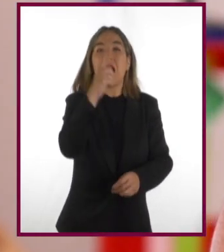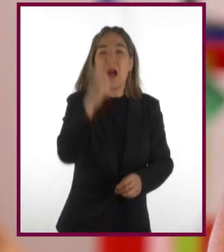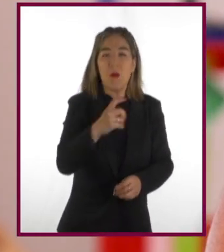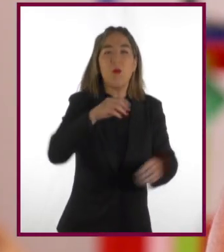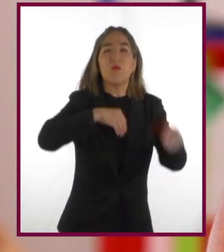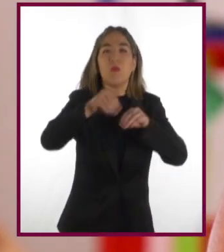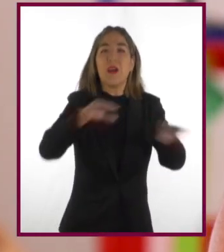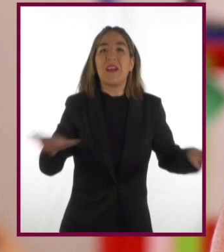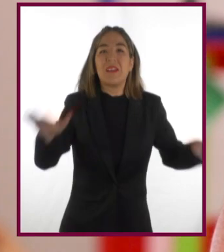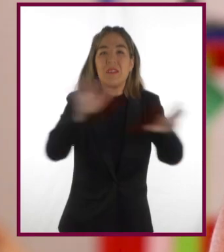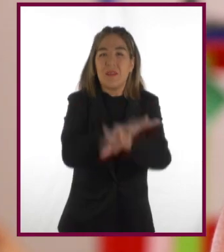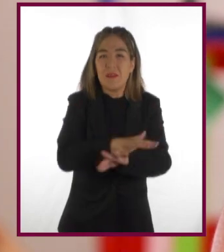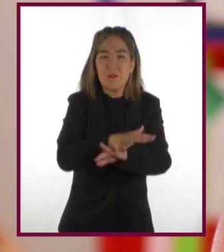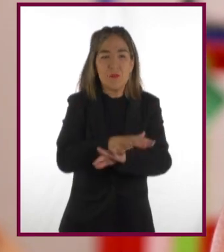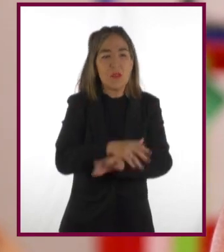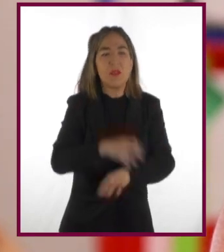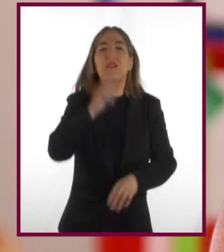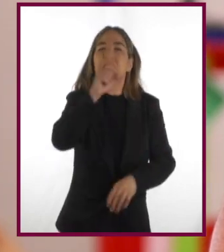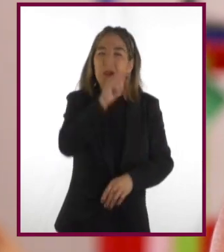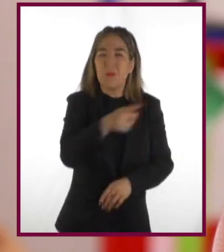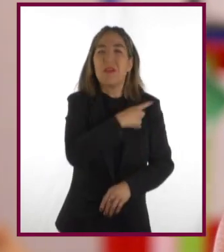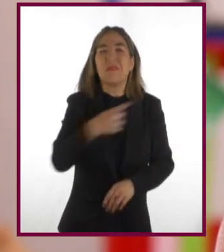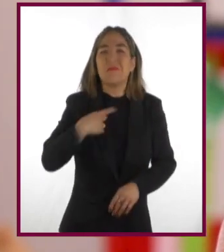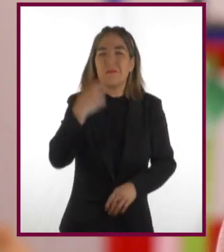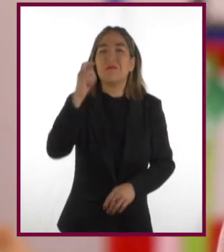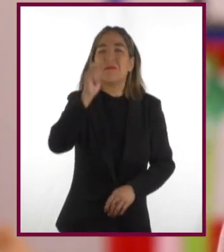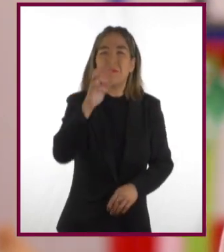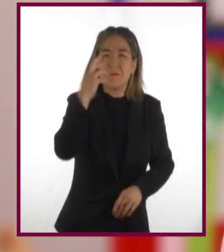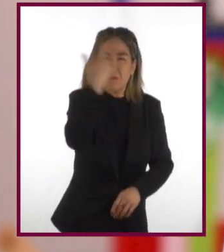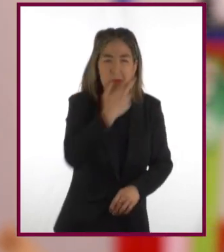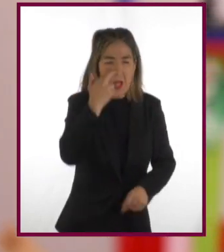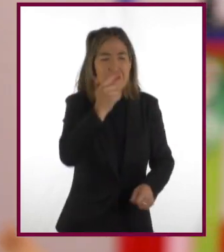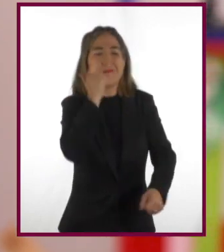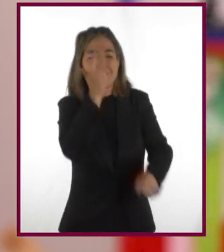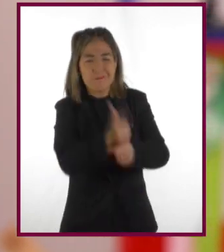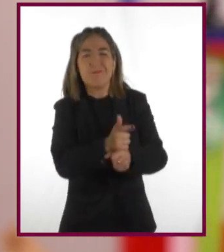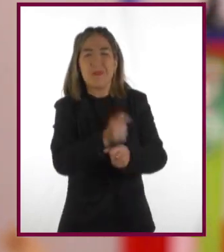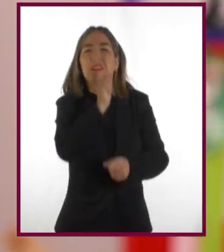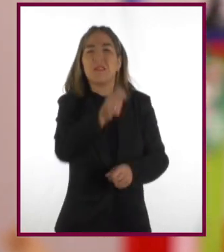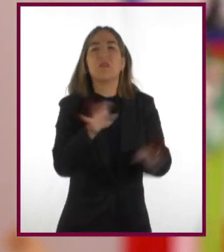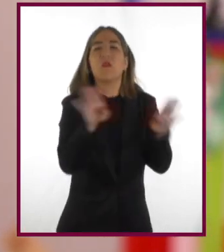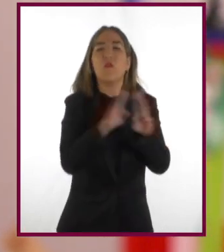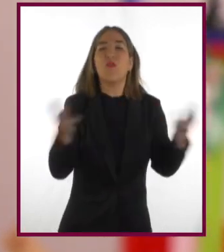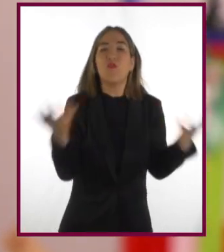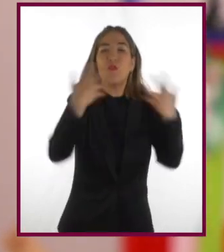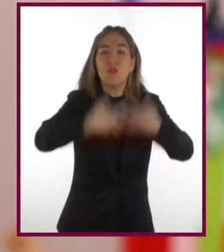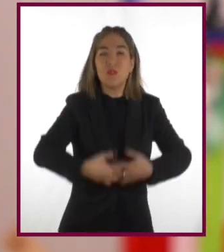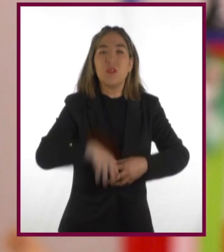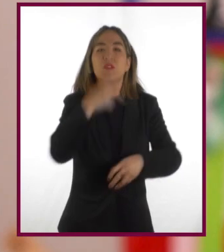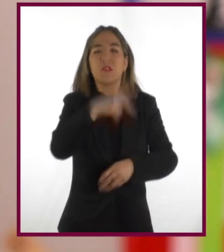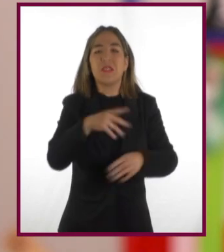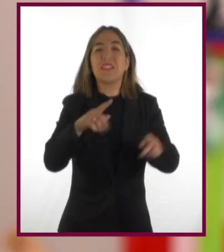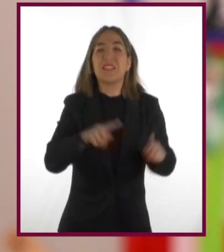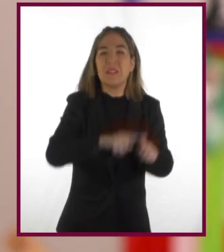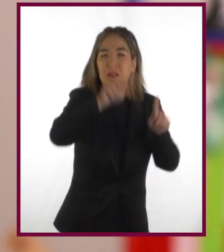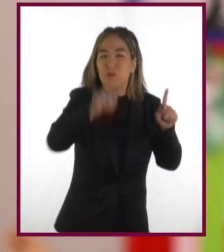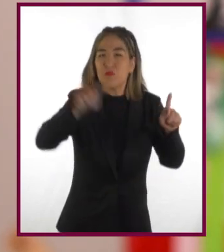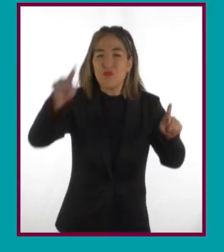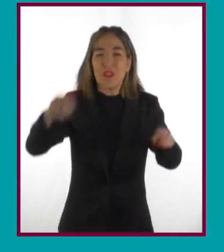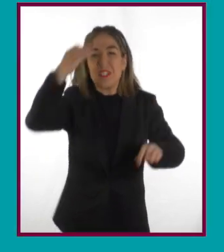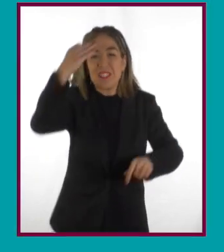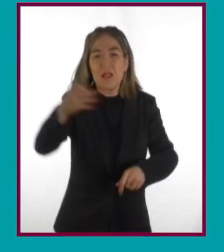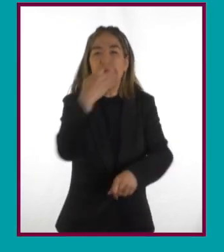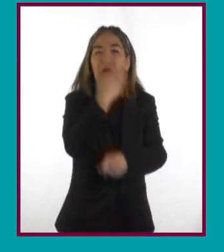se producían cambios bruscos, aunque también notó que esta solución solo funcionaba durante cierto intervalo